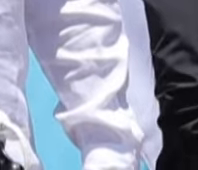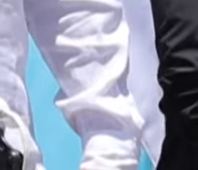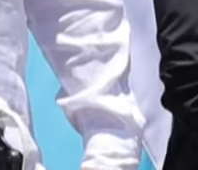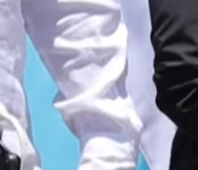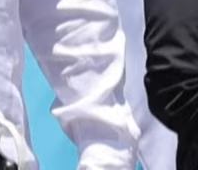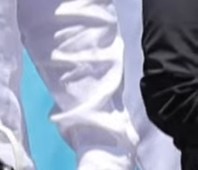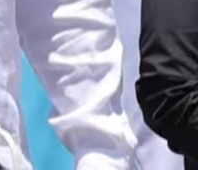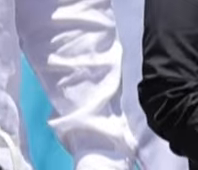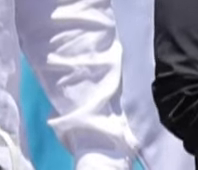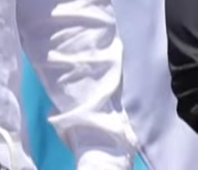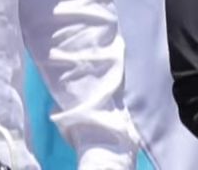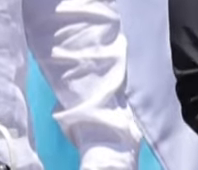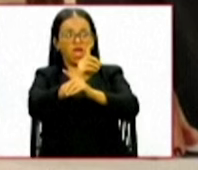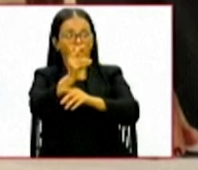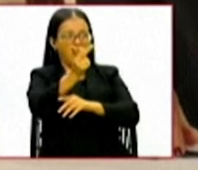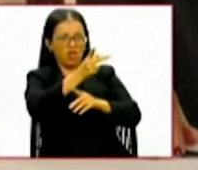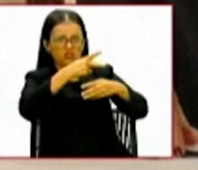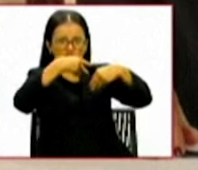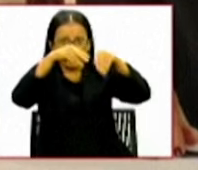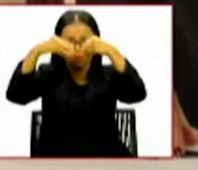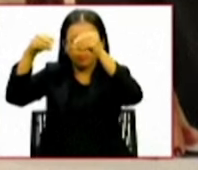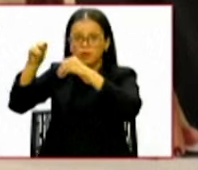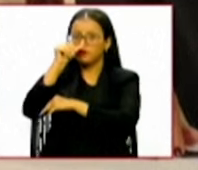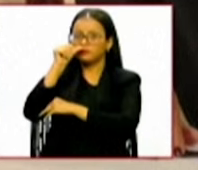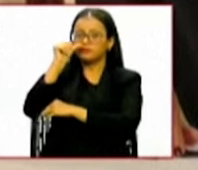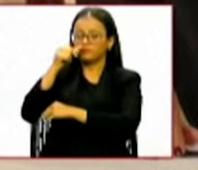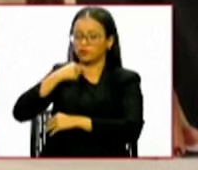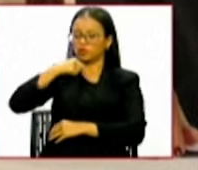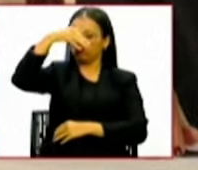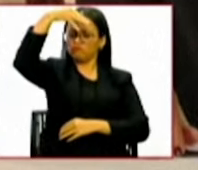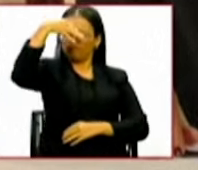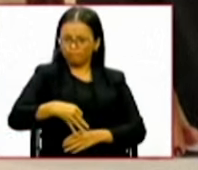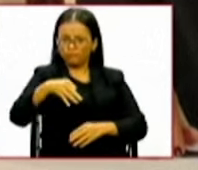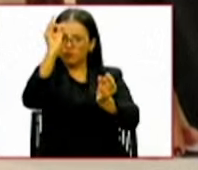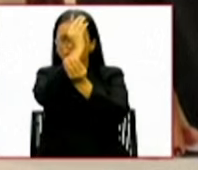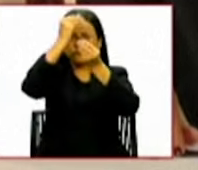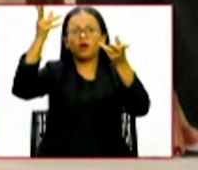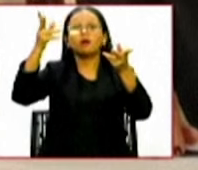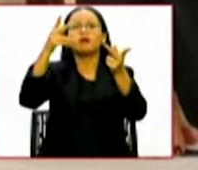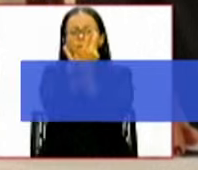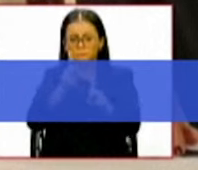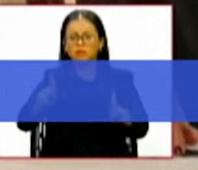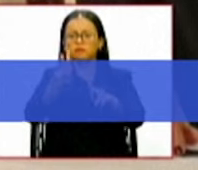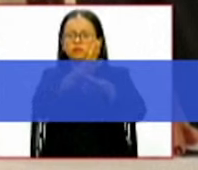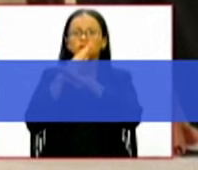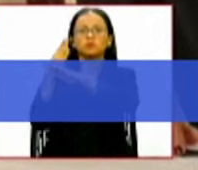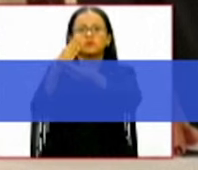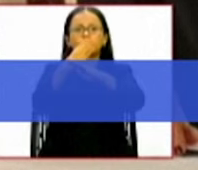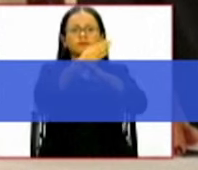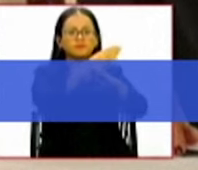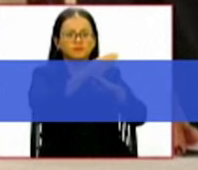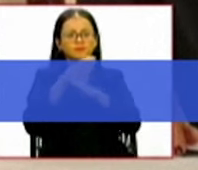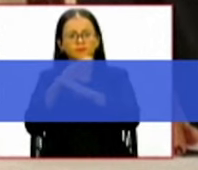Unidos que permitió el encarcelamiento de poderosos narcotraficantes ratifico que la paz y la seguridad